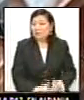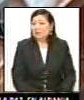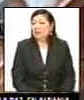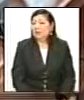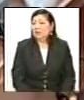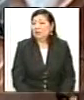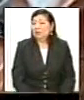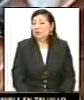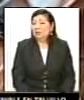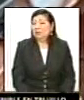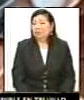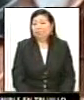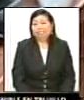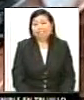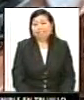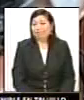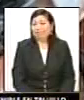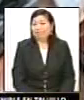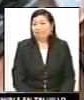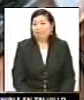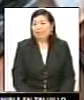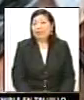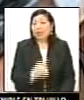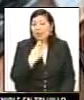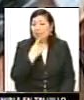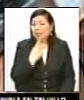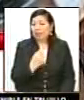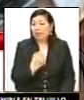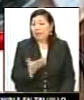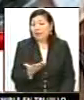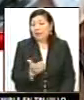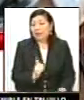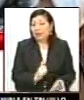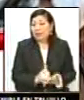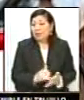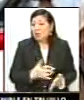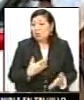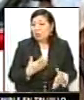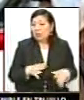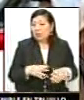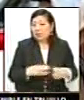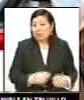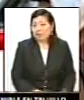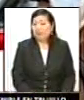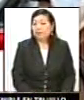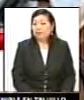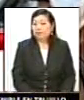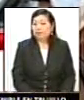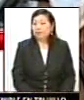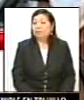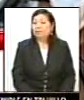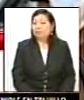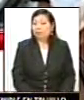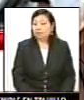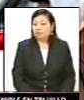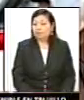y automáticamente son denunciados. Creo que eso no se puede ni aceptar, presidente. Hay que rechazarlo de